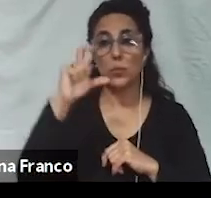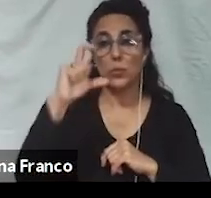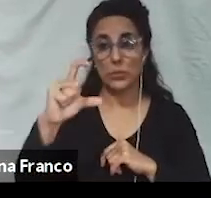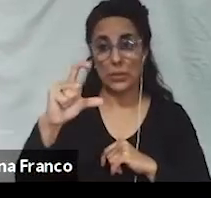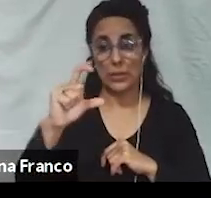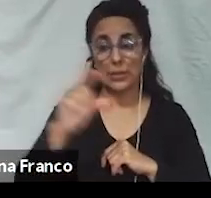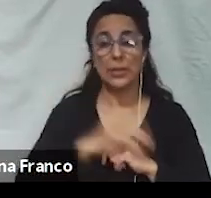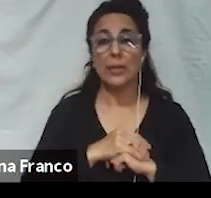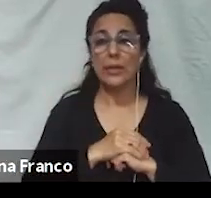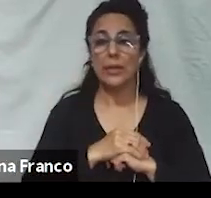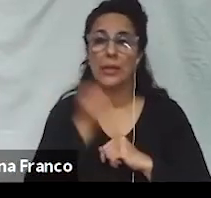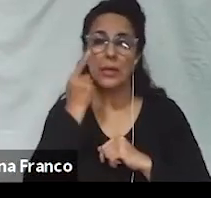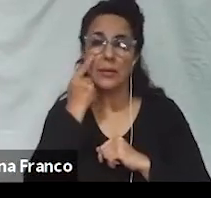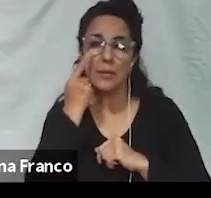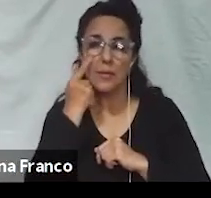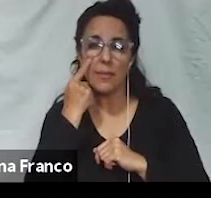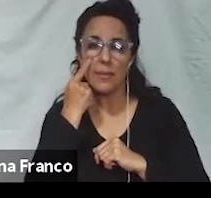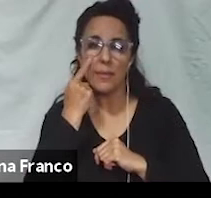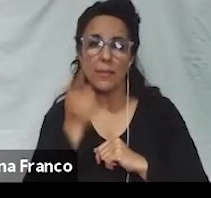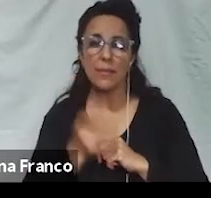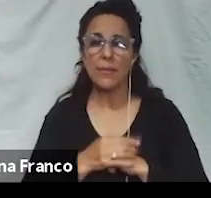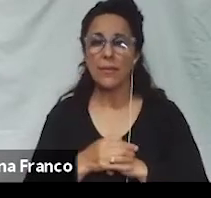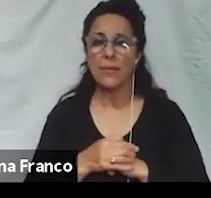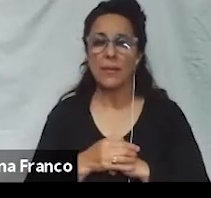2.c, que es identificar